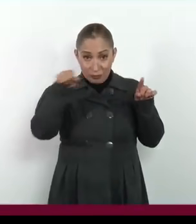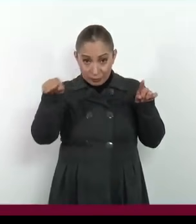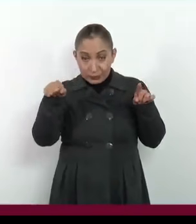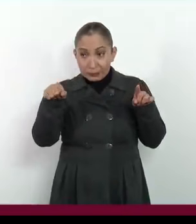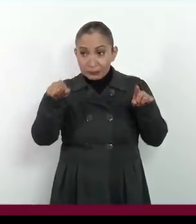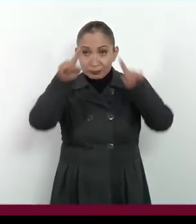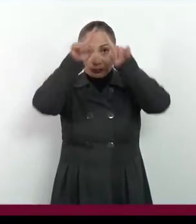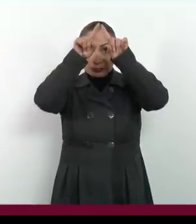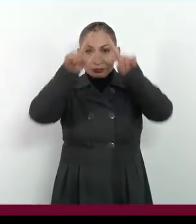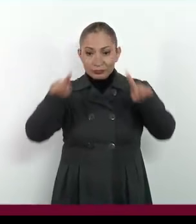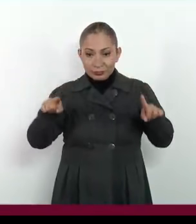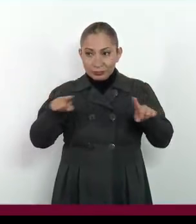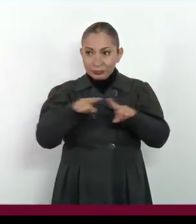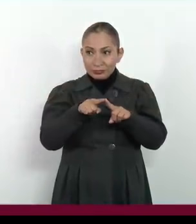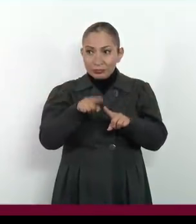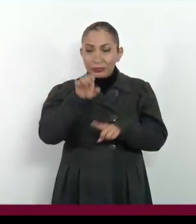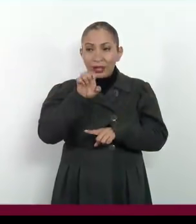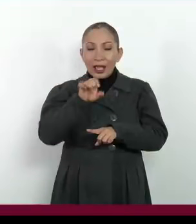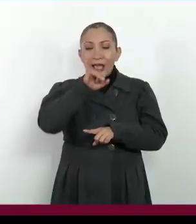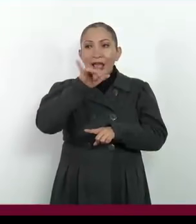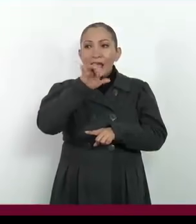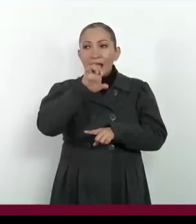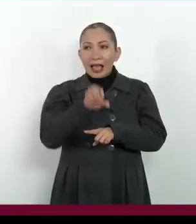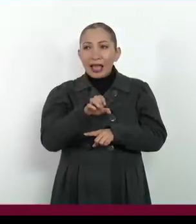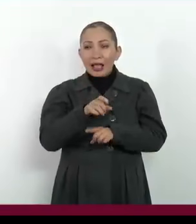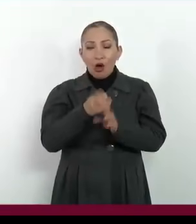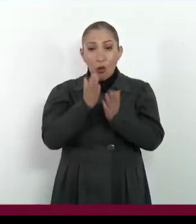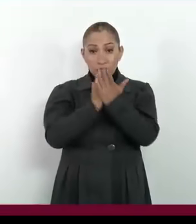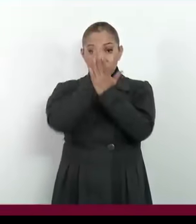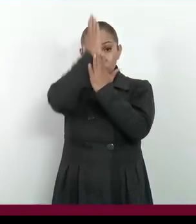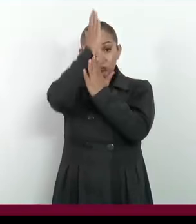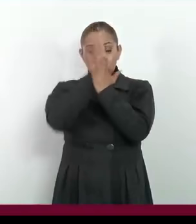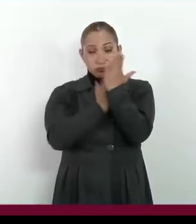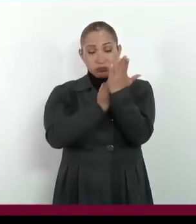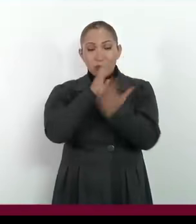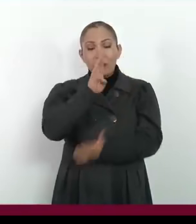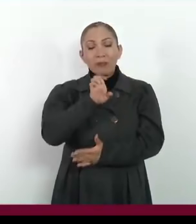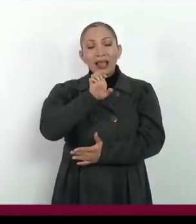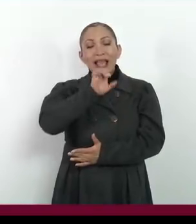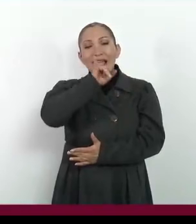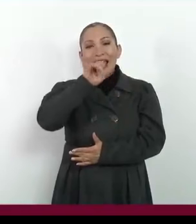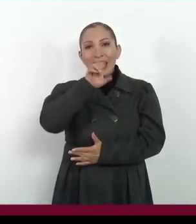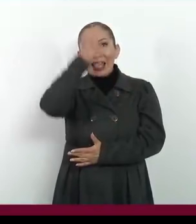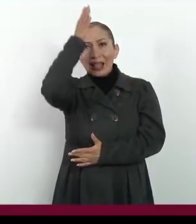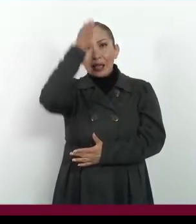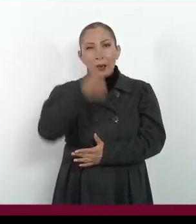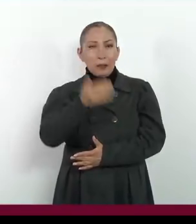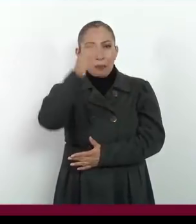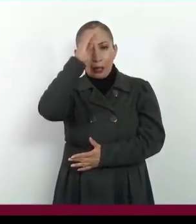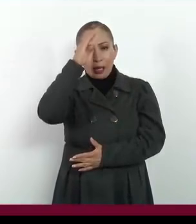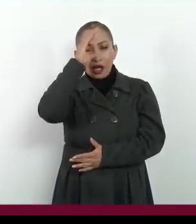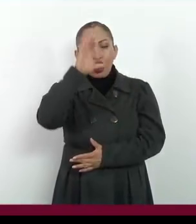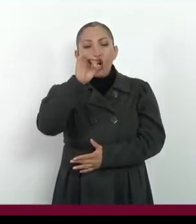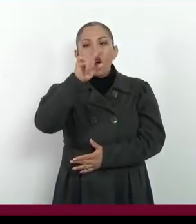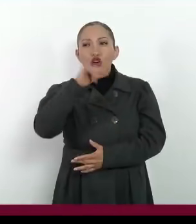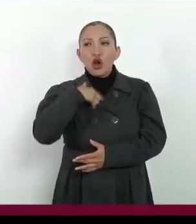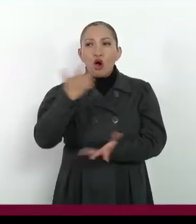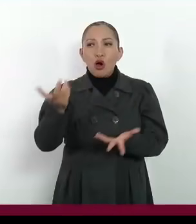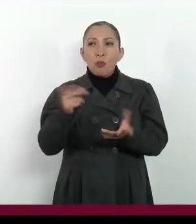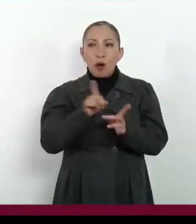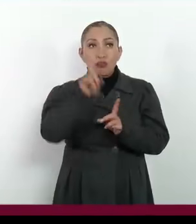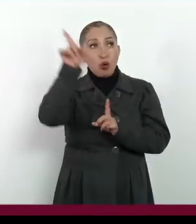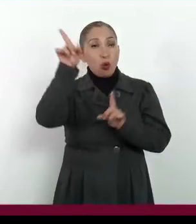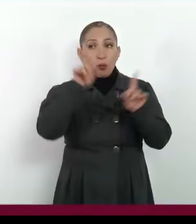cono, digamos, si este es el eje, el eje vertical, digamos. Ok. Estamos pensando que este cono se